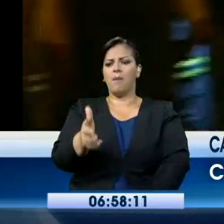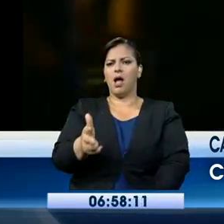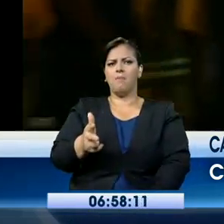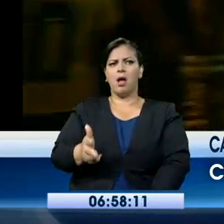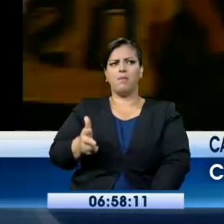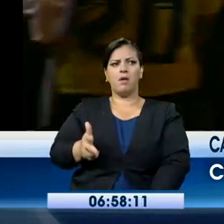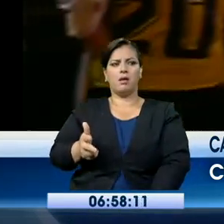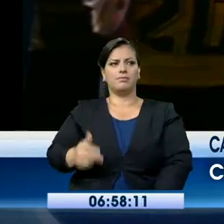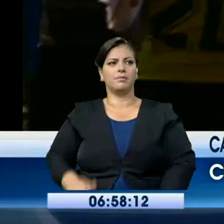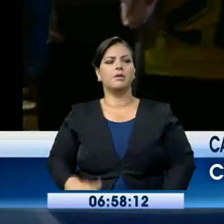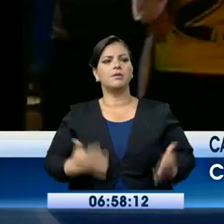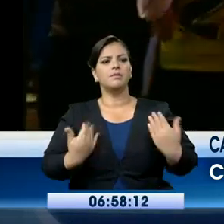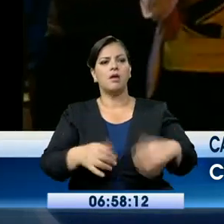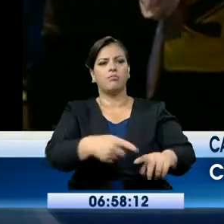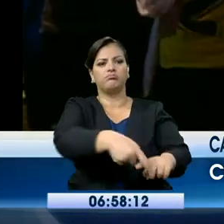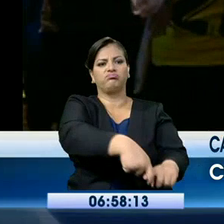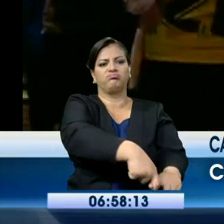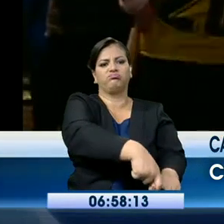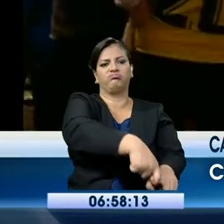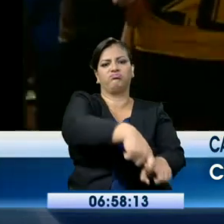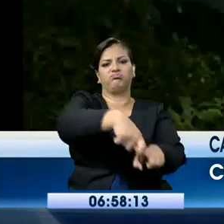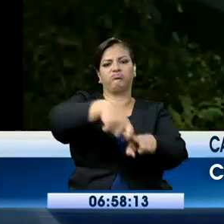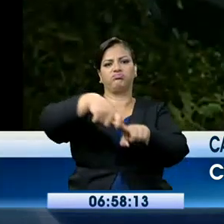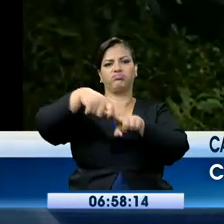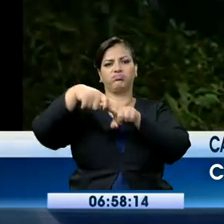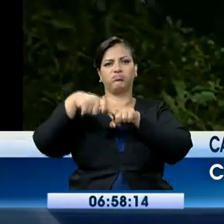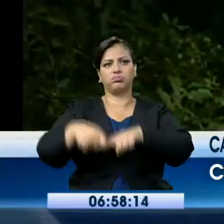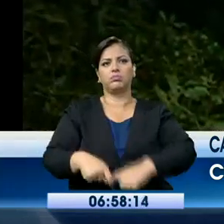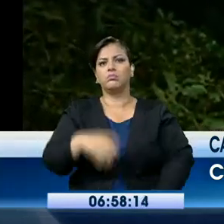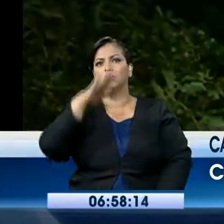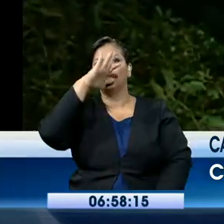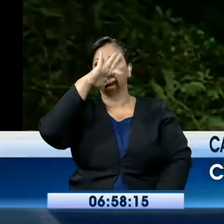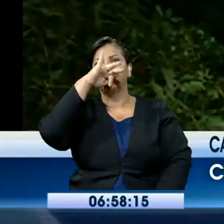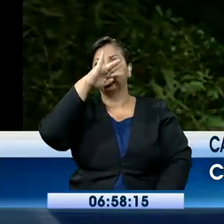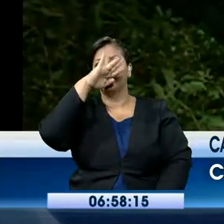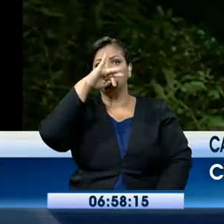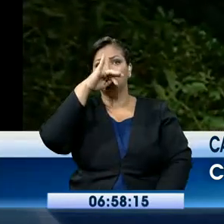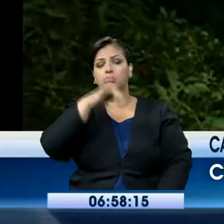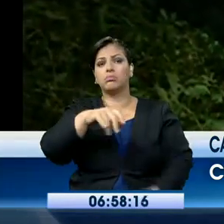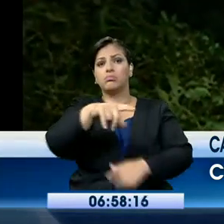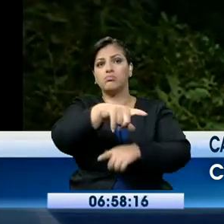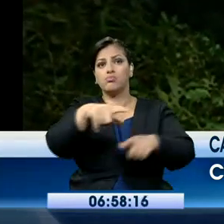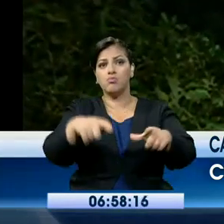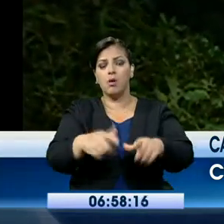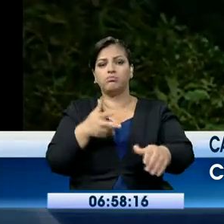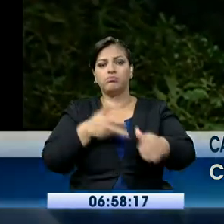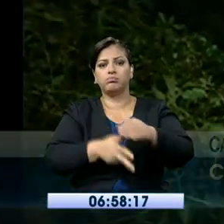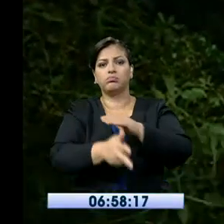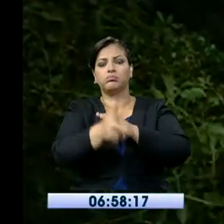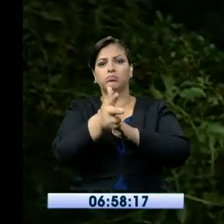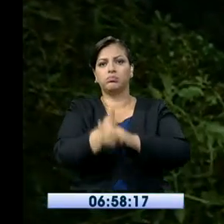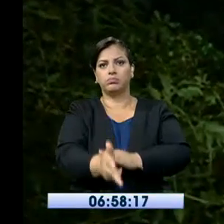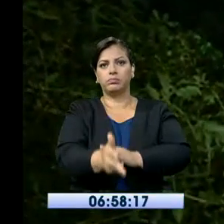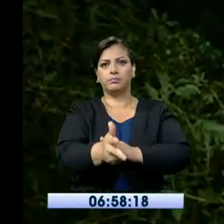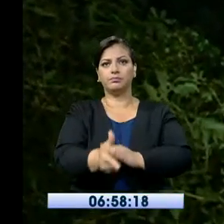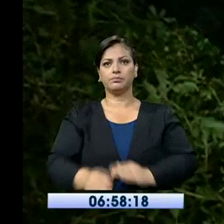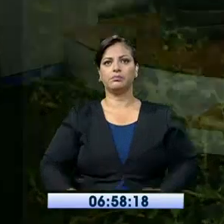y llevado a los patios de retención vehicular. Informó Jorge Salazar.